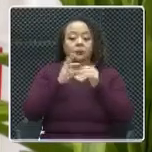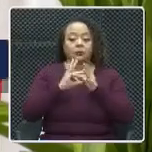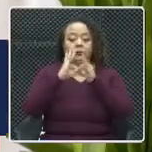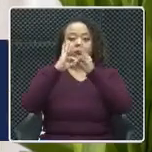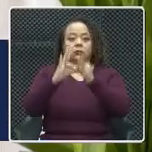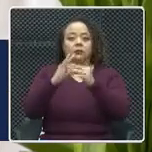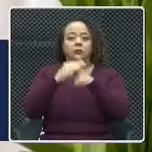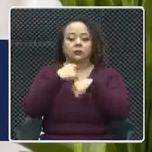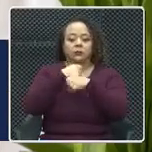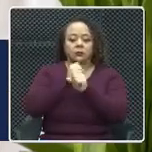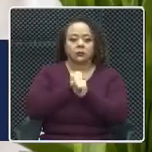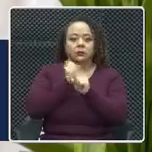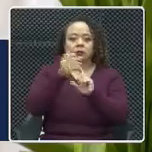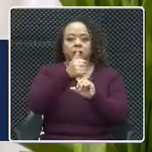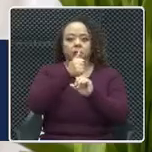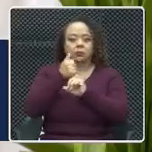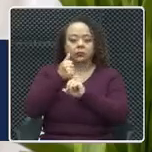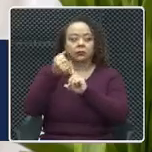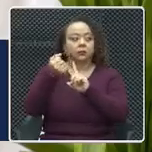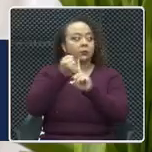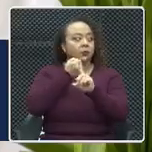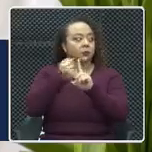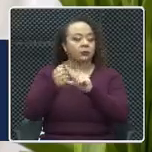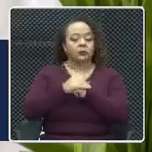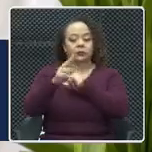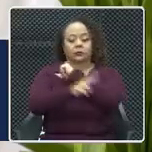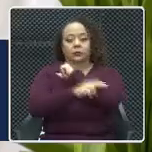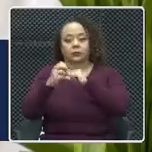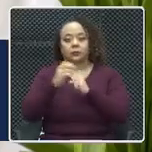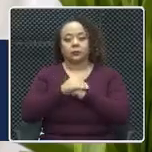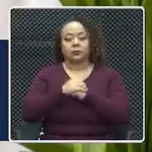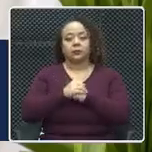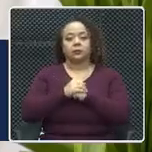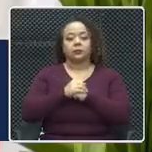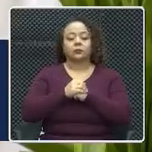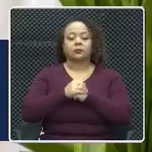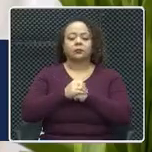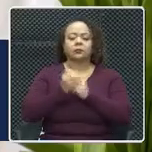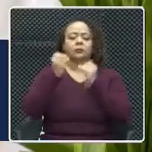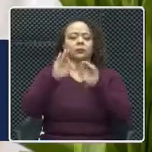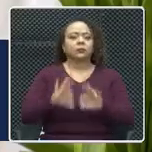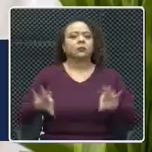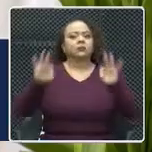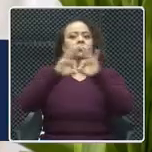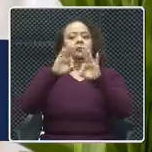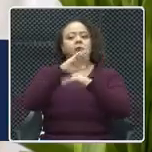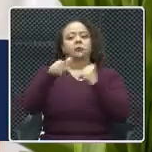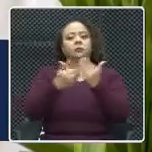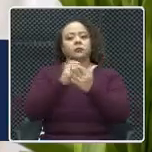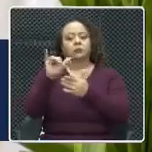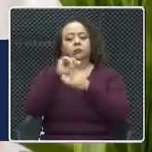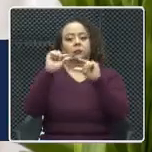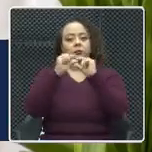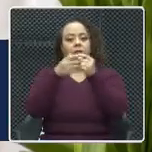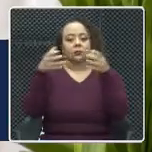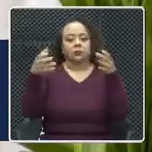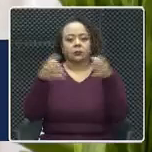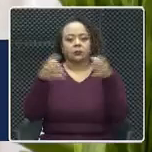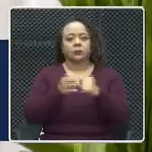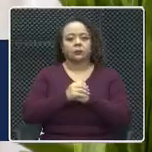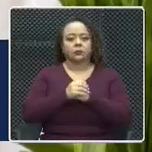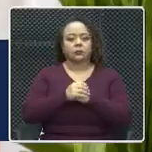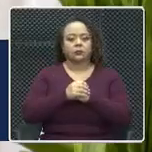a extorsión, secuestro, agresión, robo y hurto, sería importante que todos como gremio